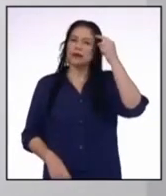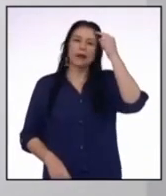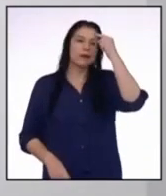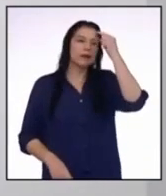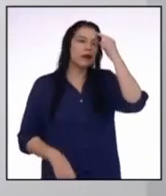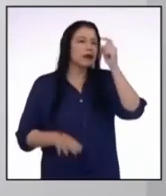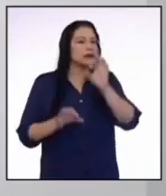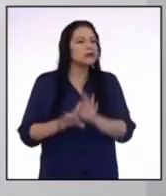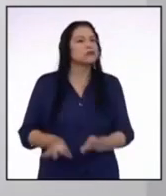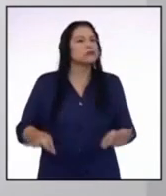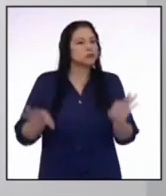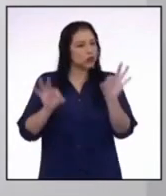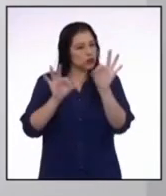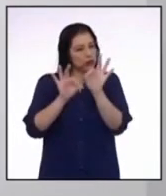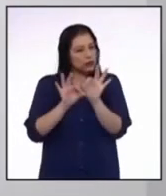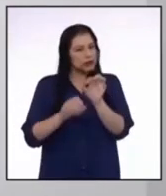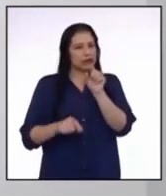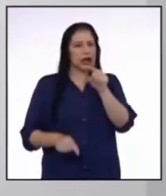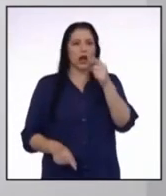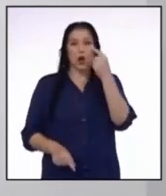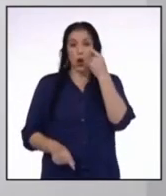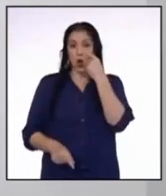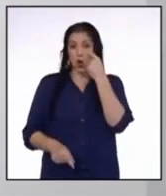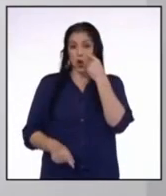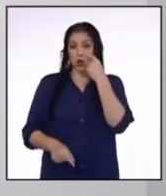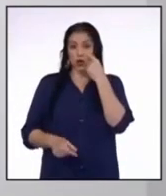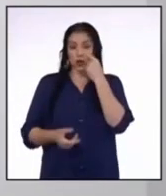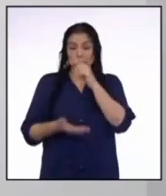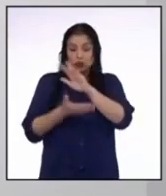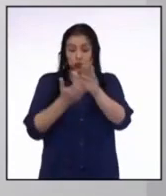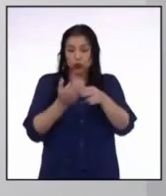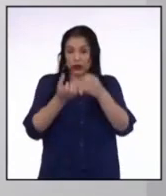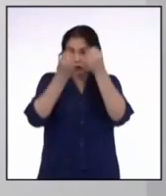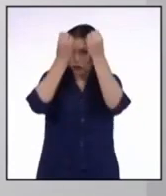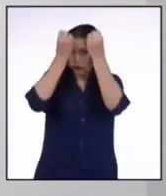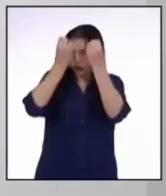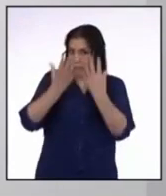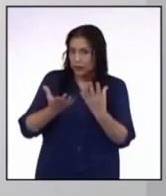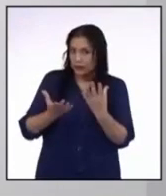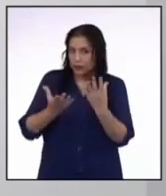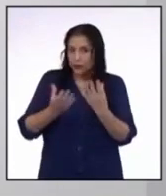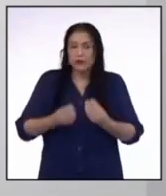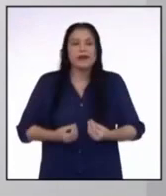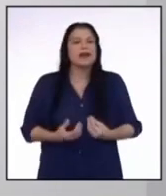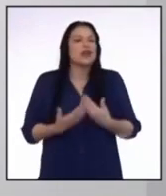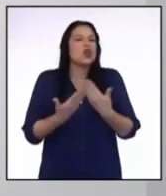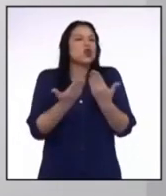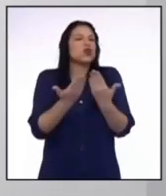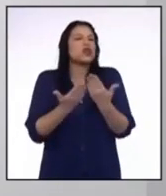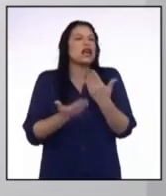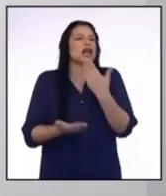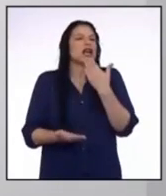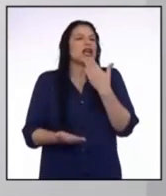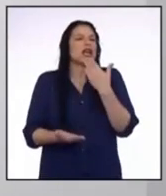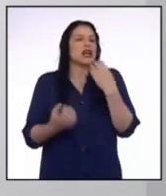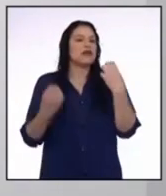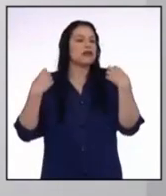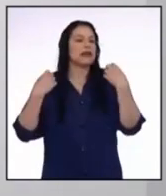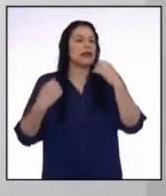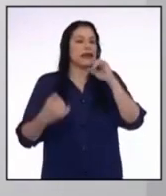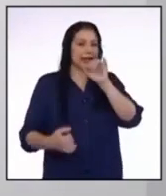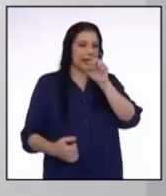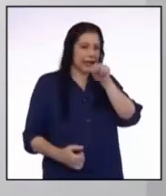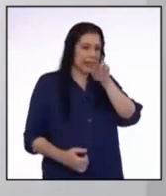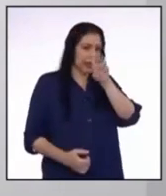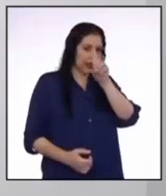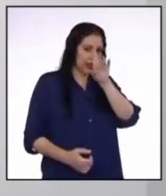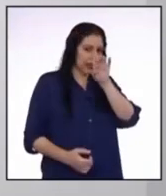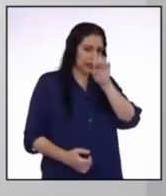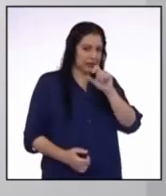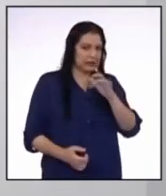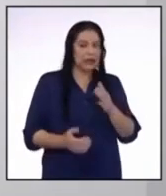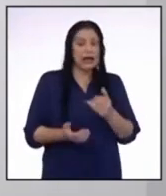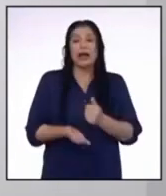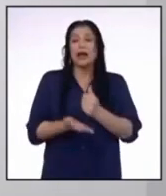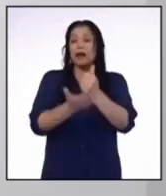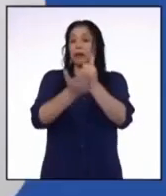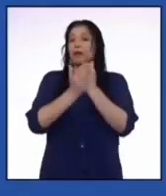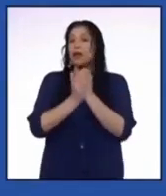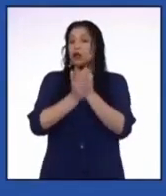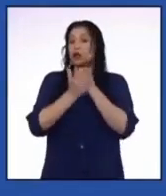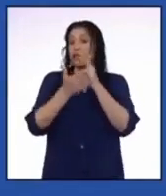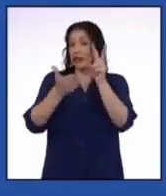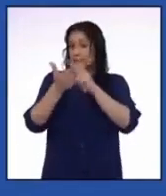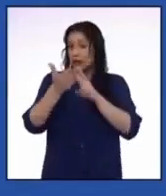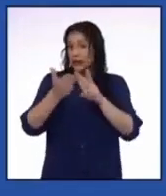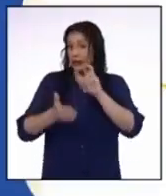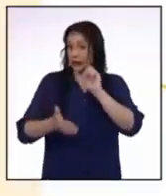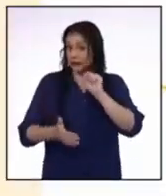parece importante que conozcan esta información que nos proporciona el INDECI. ¿Me ayudas a leer,